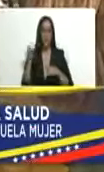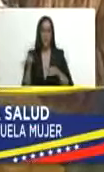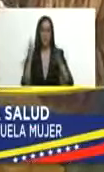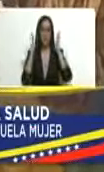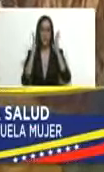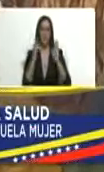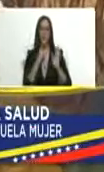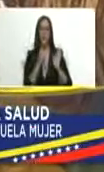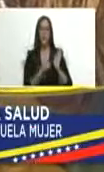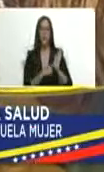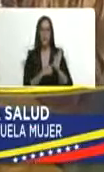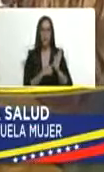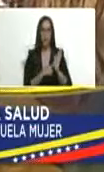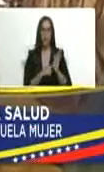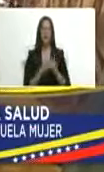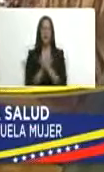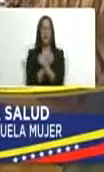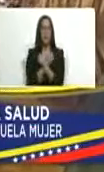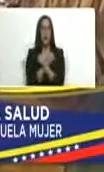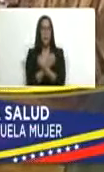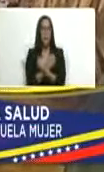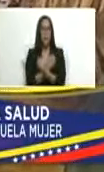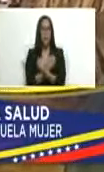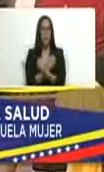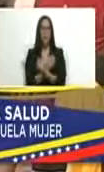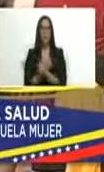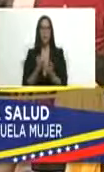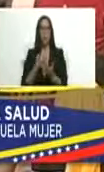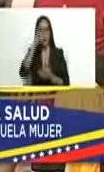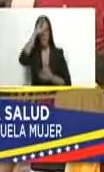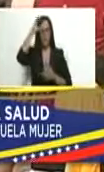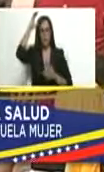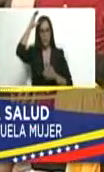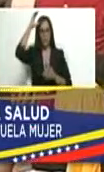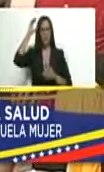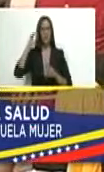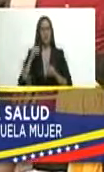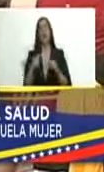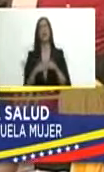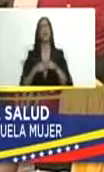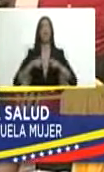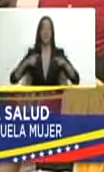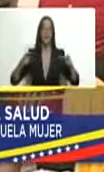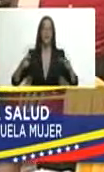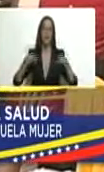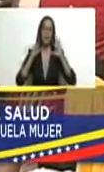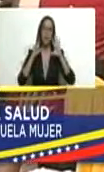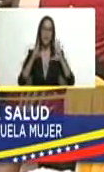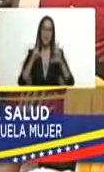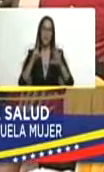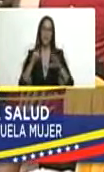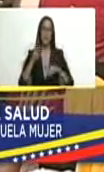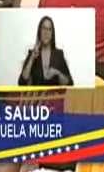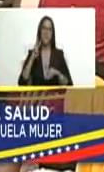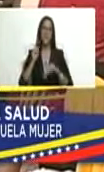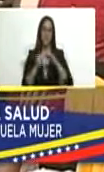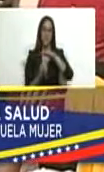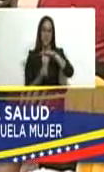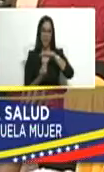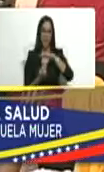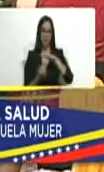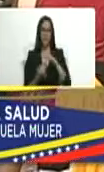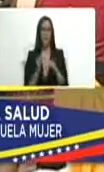entero, con amor, con calidad, al despliegue de los siete vértices para